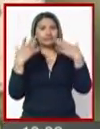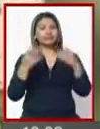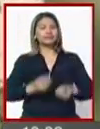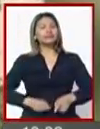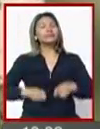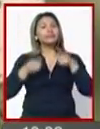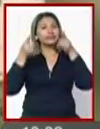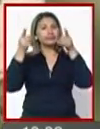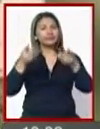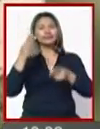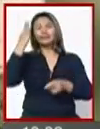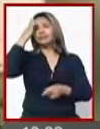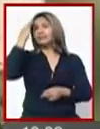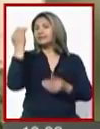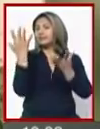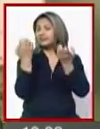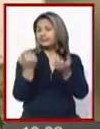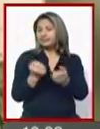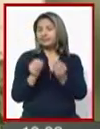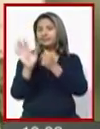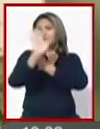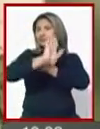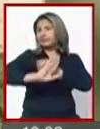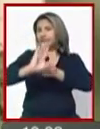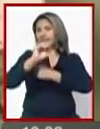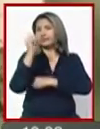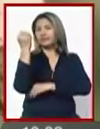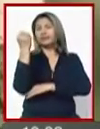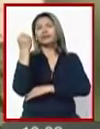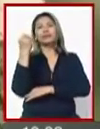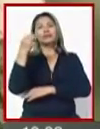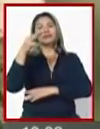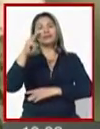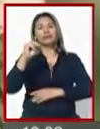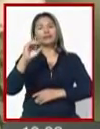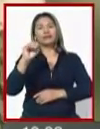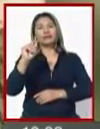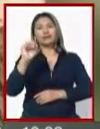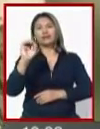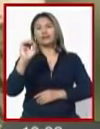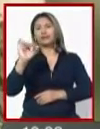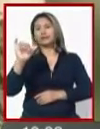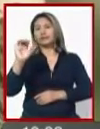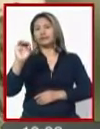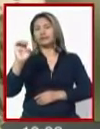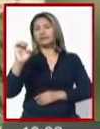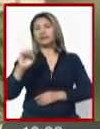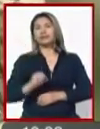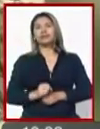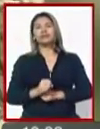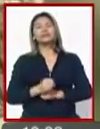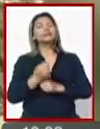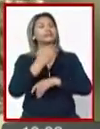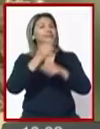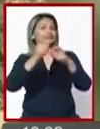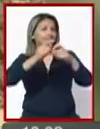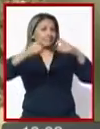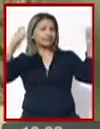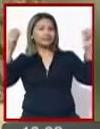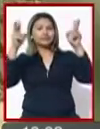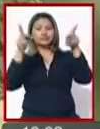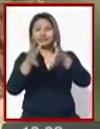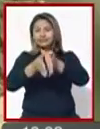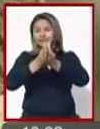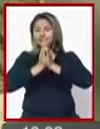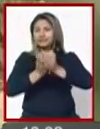sido denunciados por querer defender a un motoyoé que estaba siendo talado. Es un motoyoé frondoso que los mismos vecinos